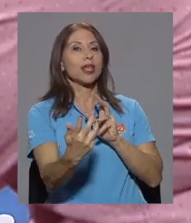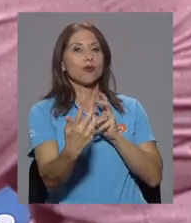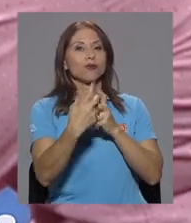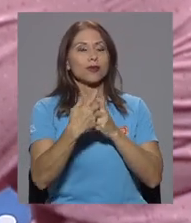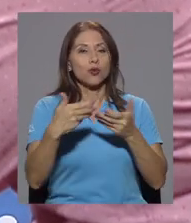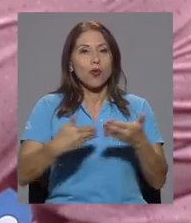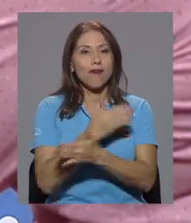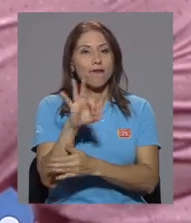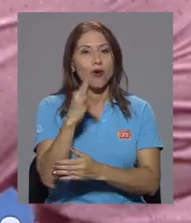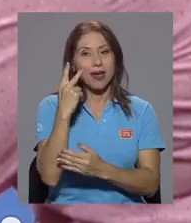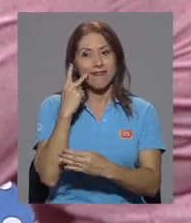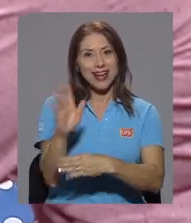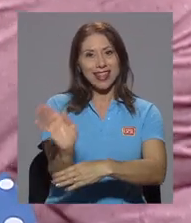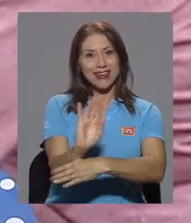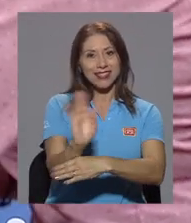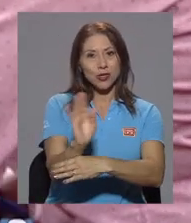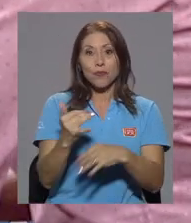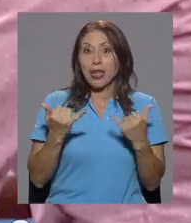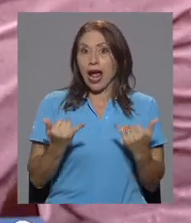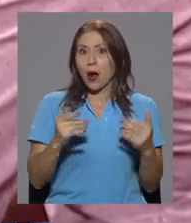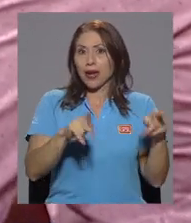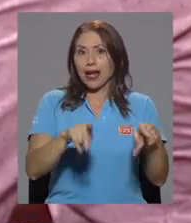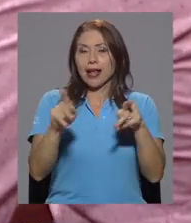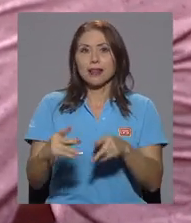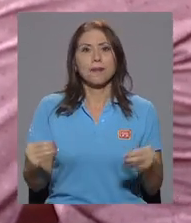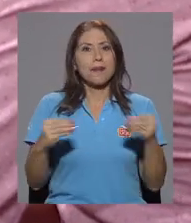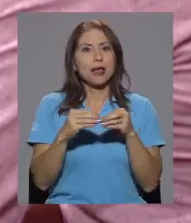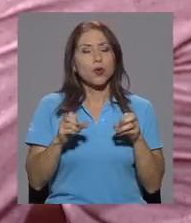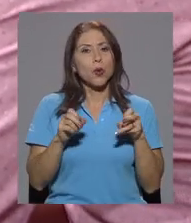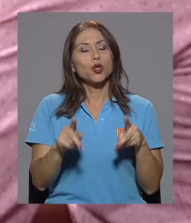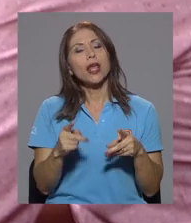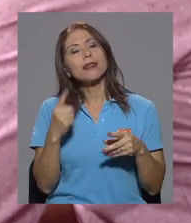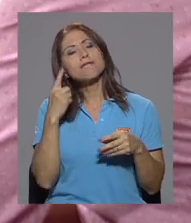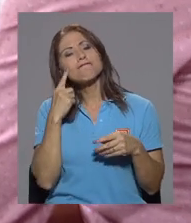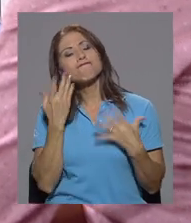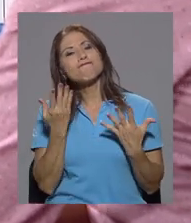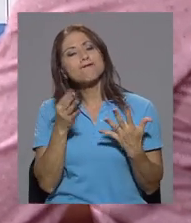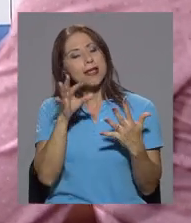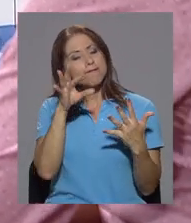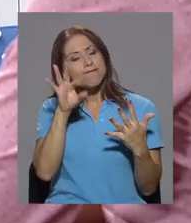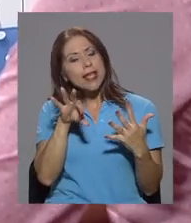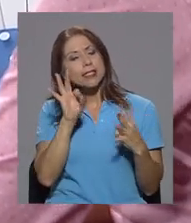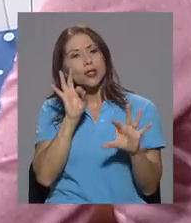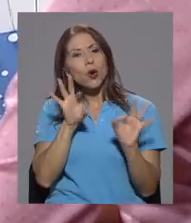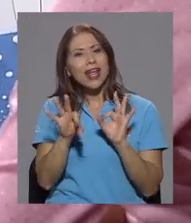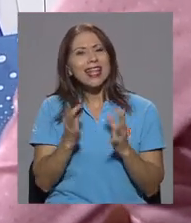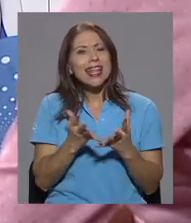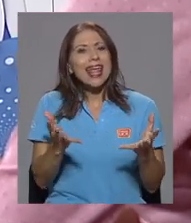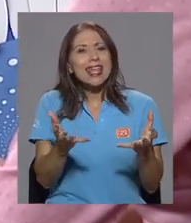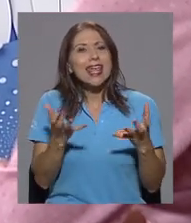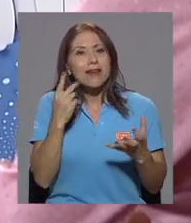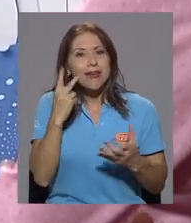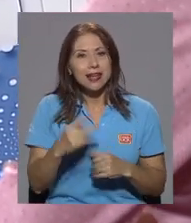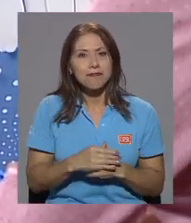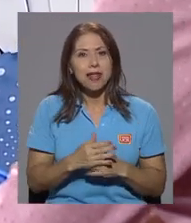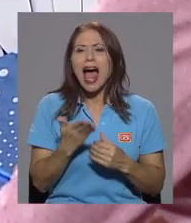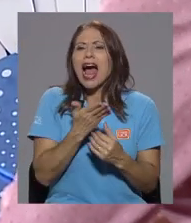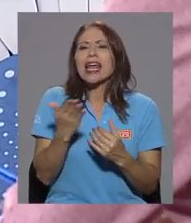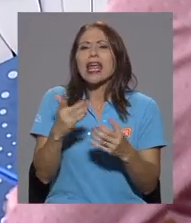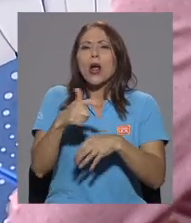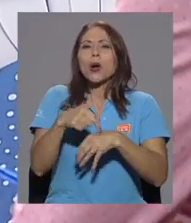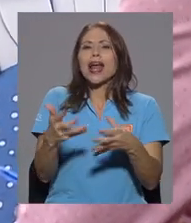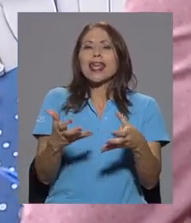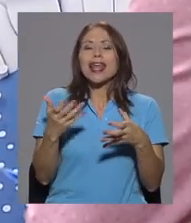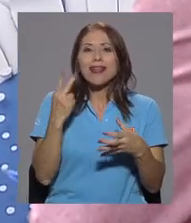cada vez más la gente tiene la oportunidad de escoger qué quiere ver a la hora que lo quiere ver y en algún futuro la televisión va a ser